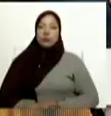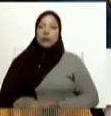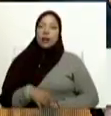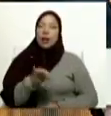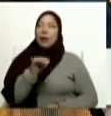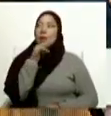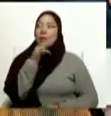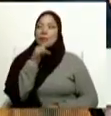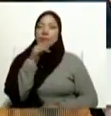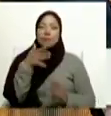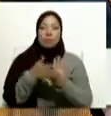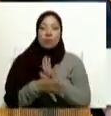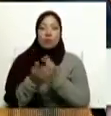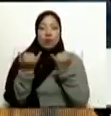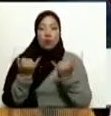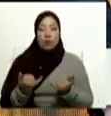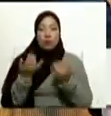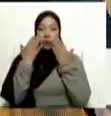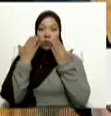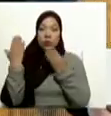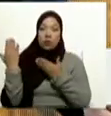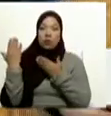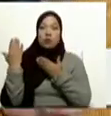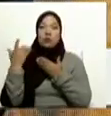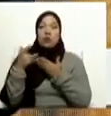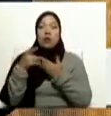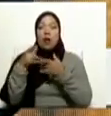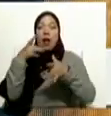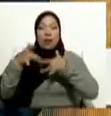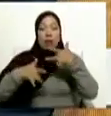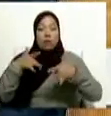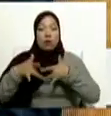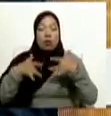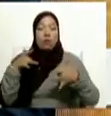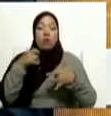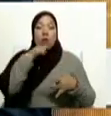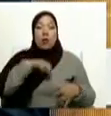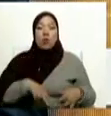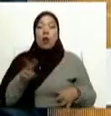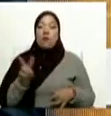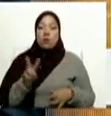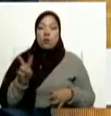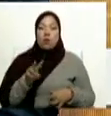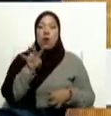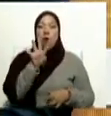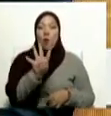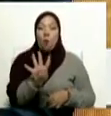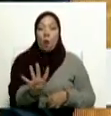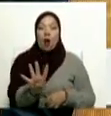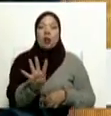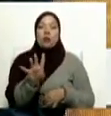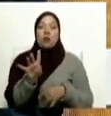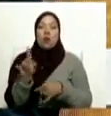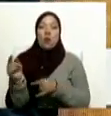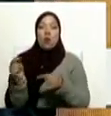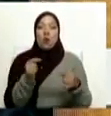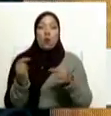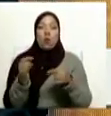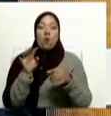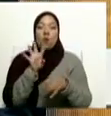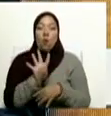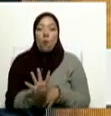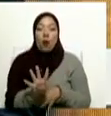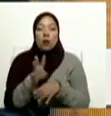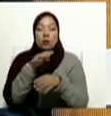golpe inesperado nos asegura el buen éxito de una operación por arriesgada que sea 4 horas estuvimos cruzando el manglar con el